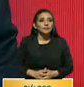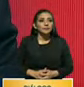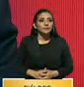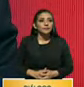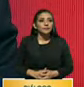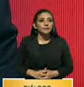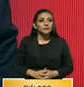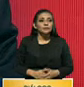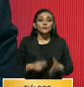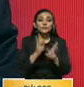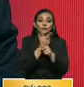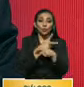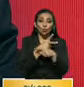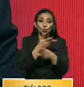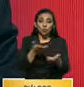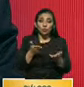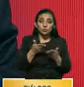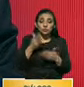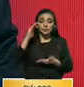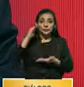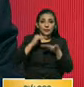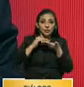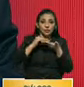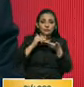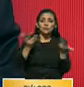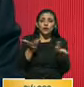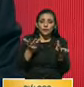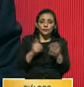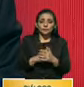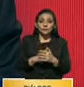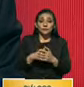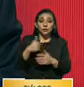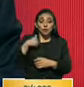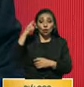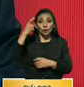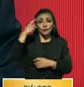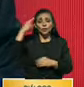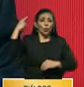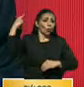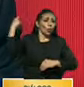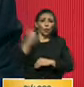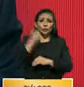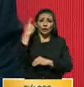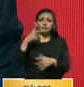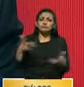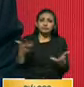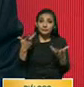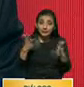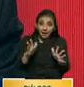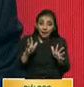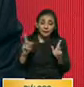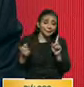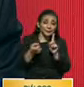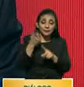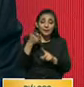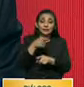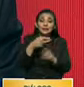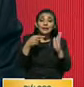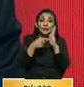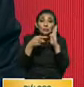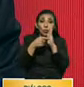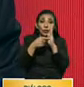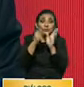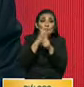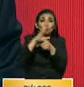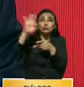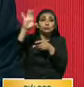Bajaré los precios de los productos. ¿Cómo? El primer día de mi gobierno eliminaré completamente todas las salvaguardas y